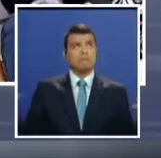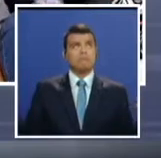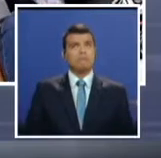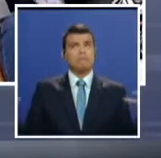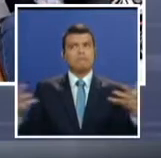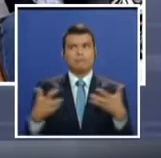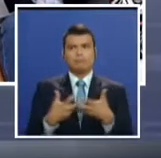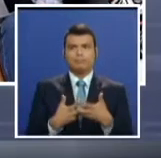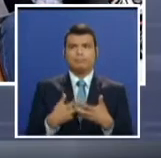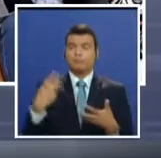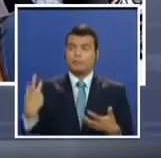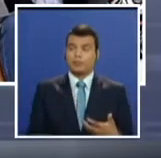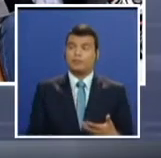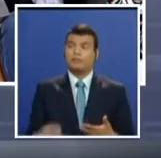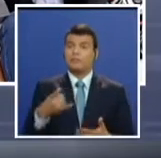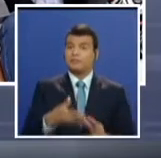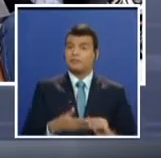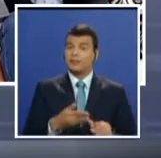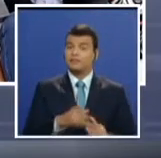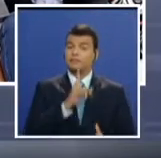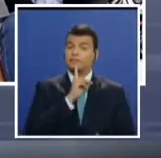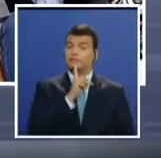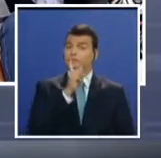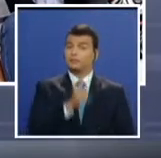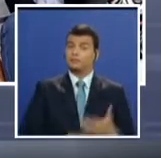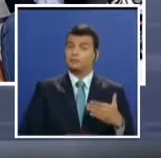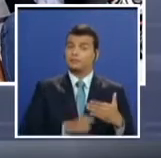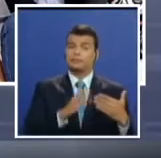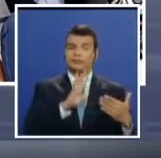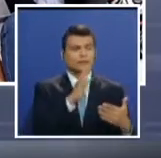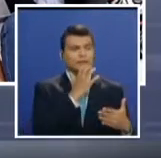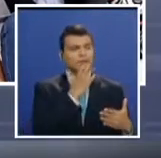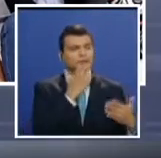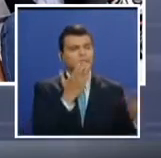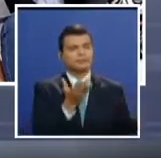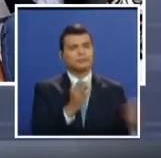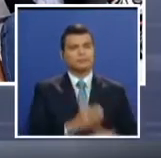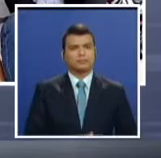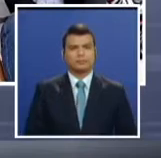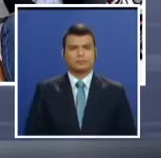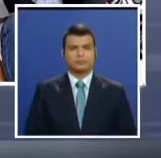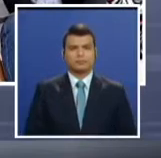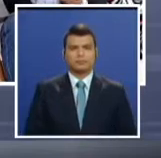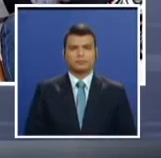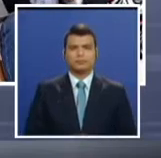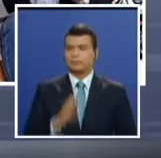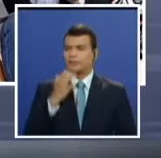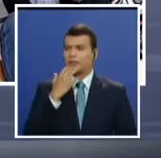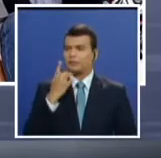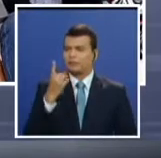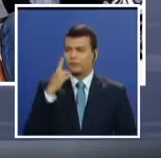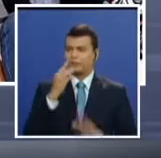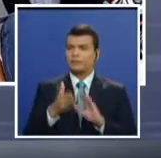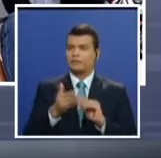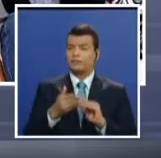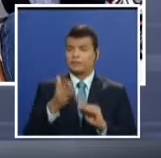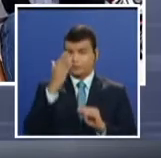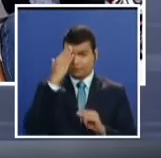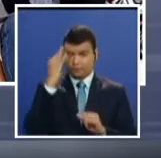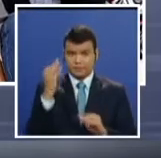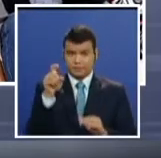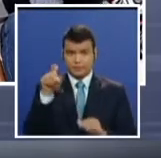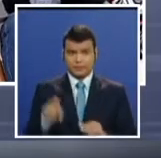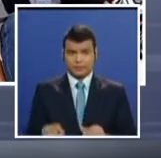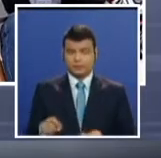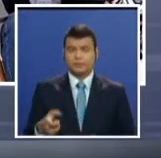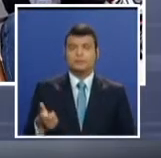una causa para que se vaya a su casa con comparendo por ejemplo por ejemplo le tengo uno fácil usted sabe que tiene que tener una